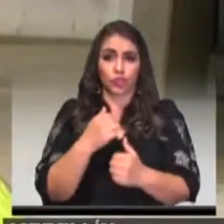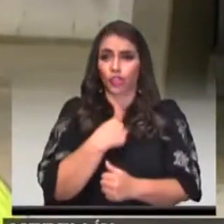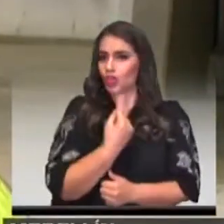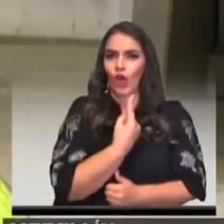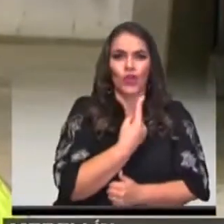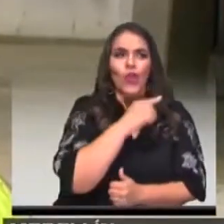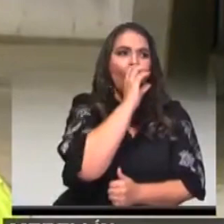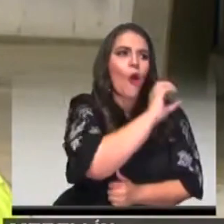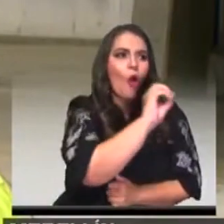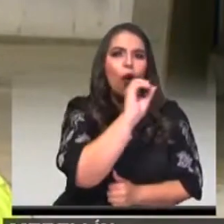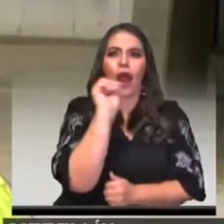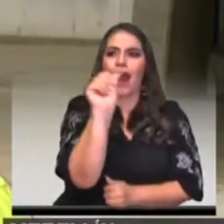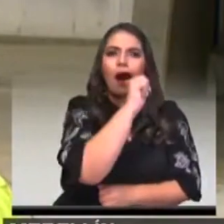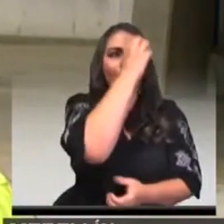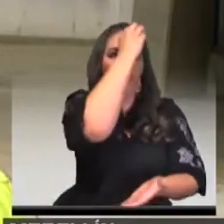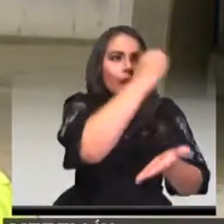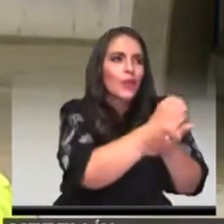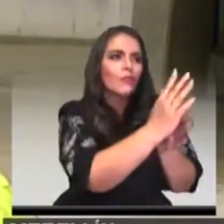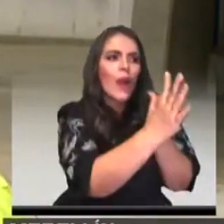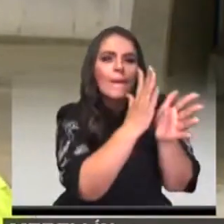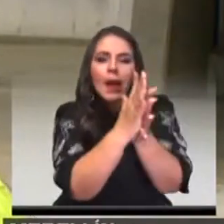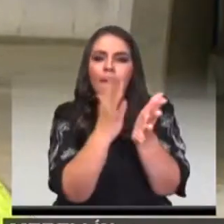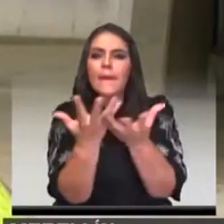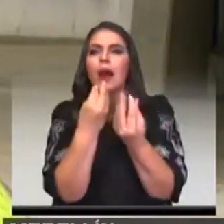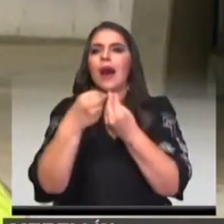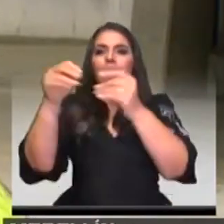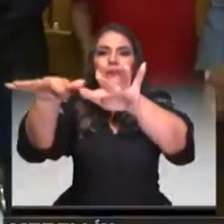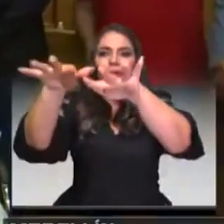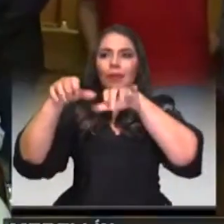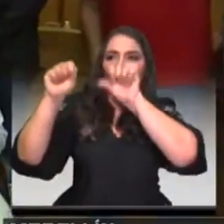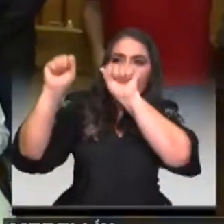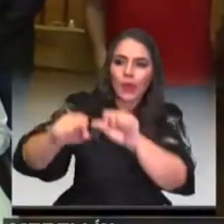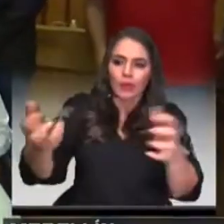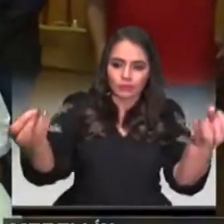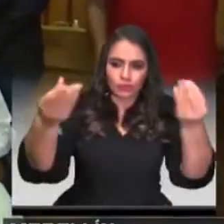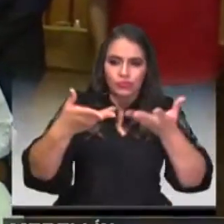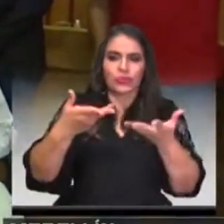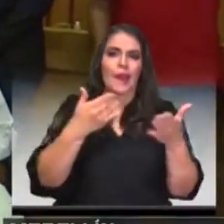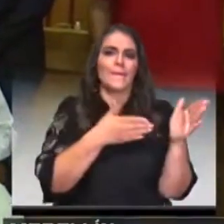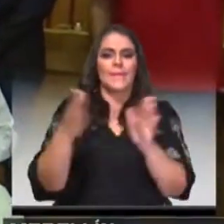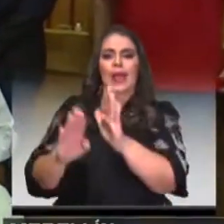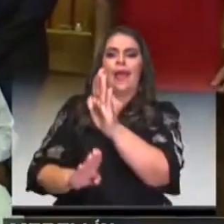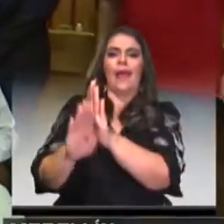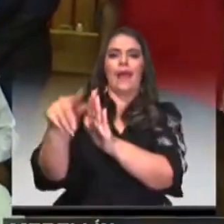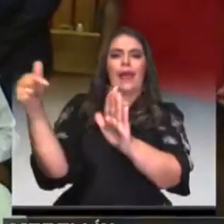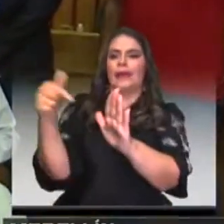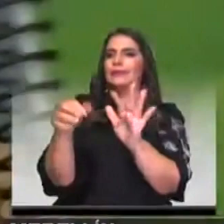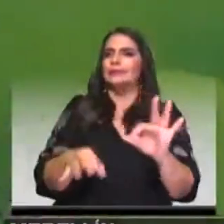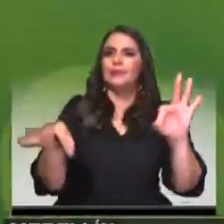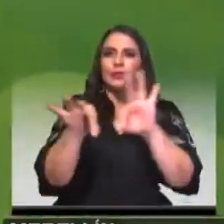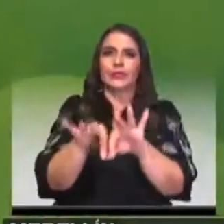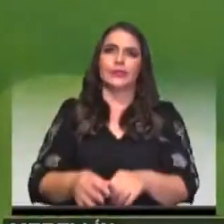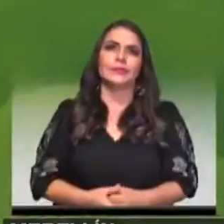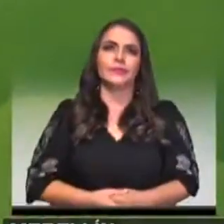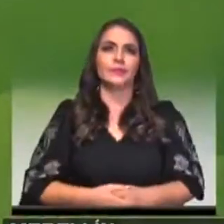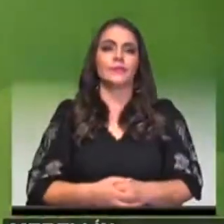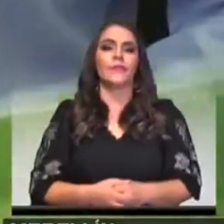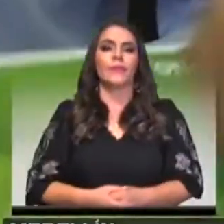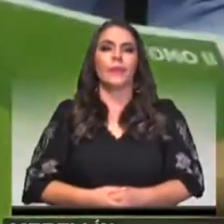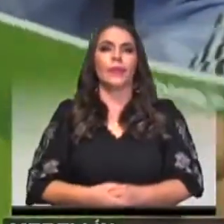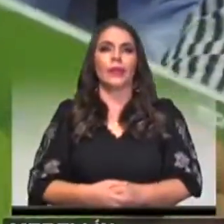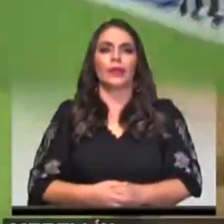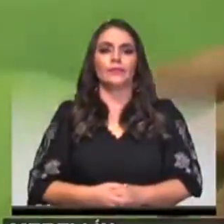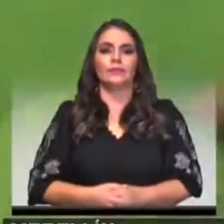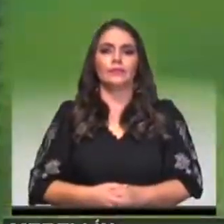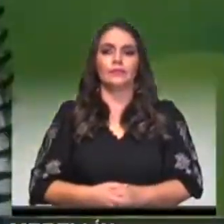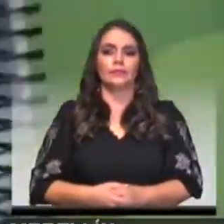y lo que hay que hacer en este momento es rodear es el proyecto para muchos observadores este es uno de los planes de desarrollo